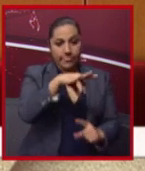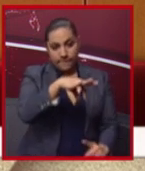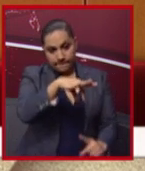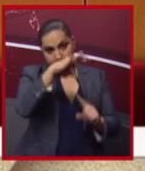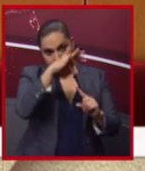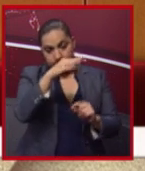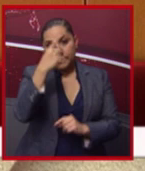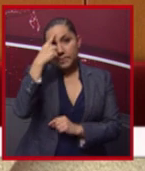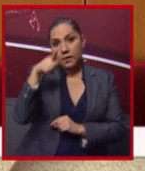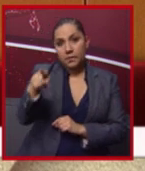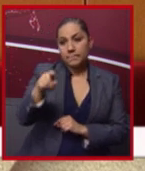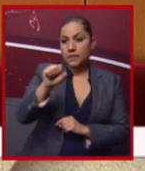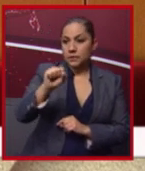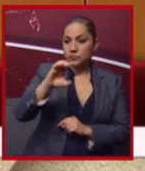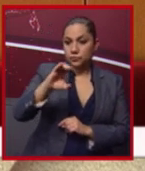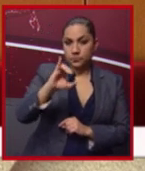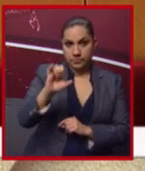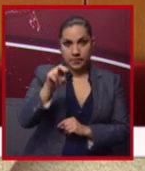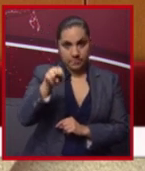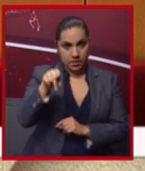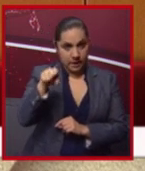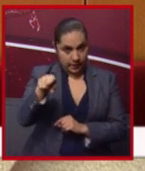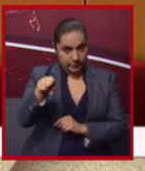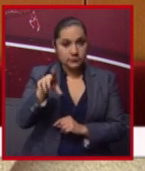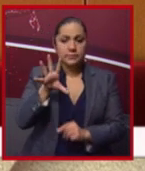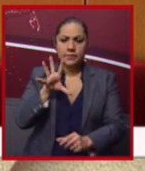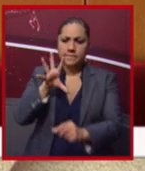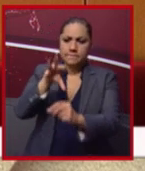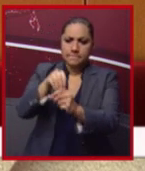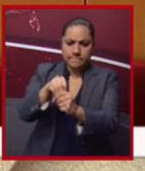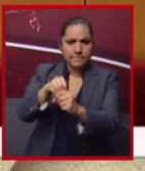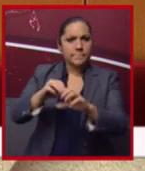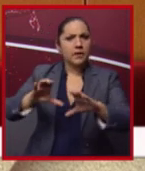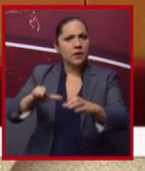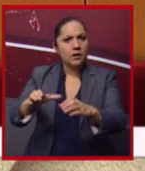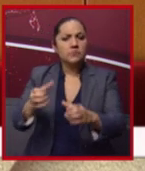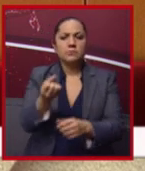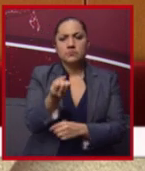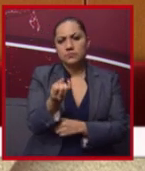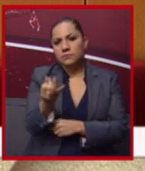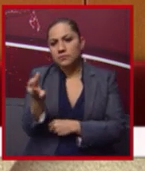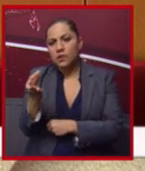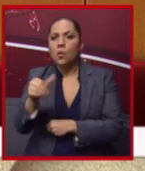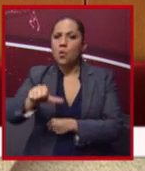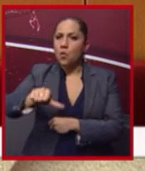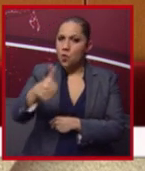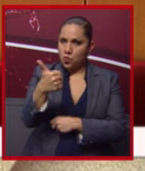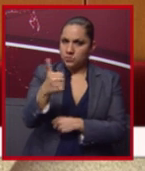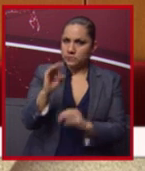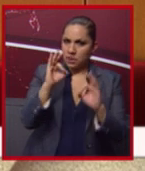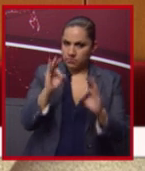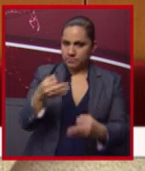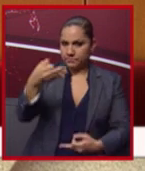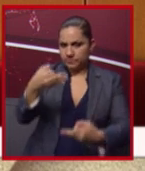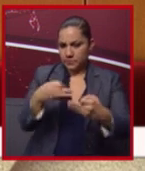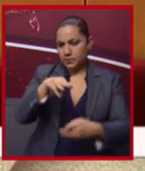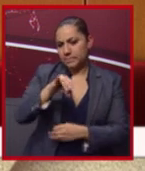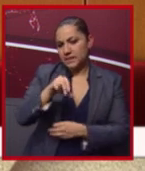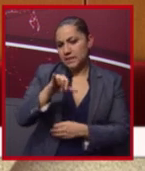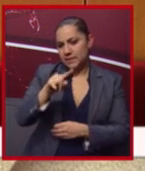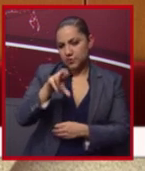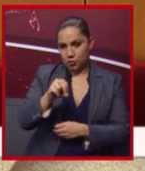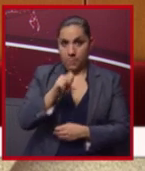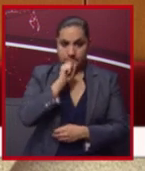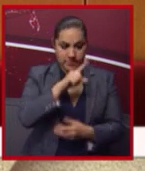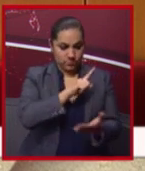Justicia estar integrados por los 11 ministros que marca la ley.